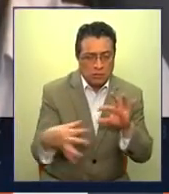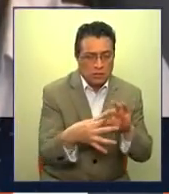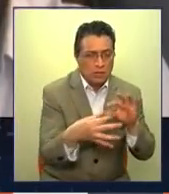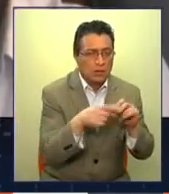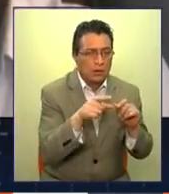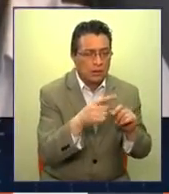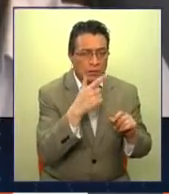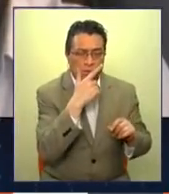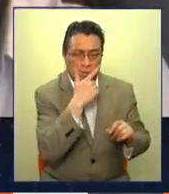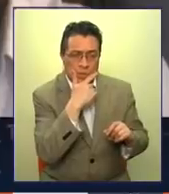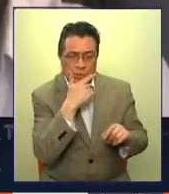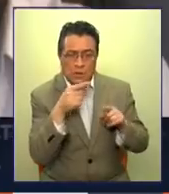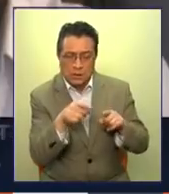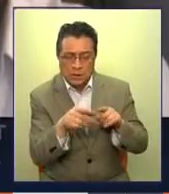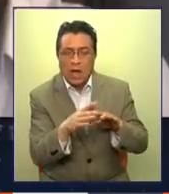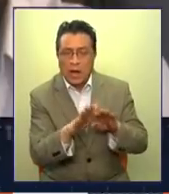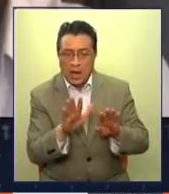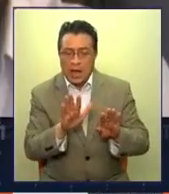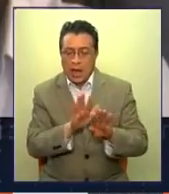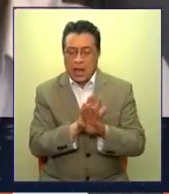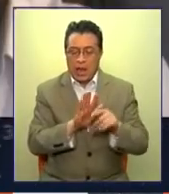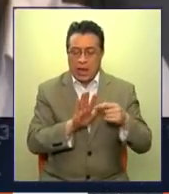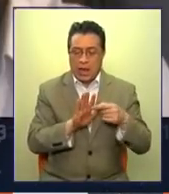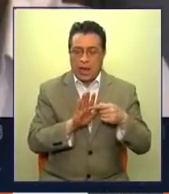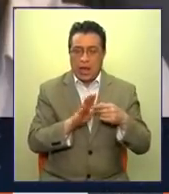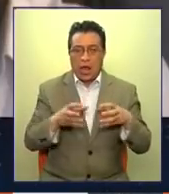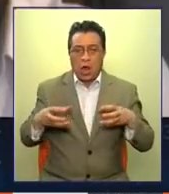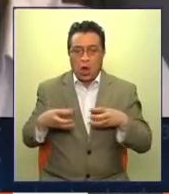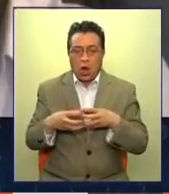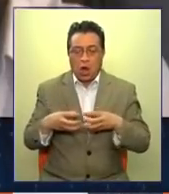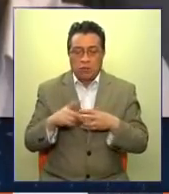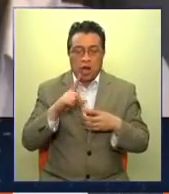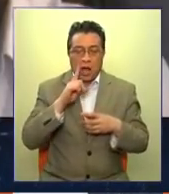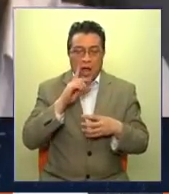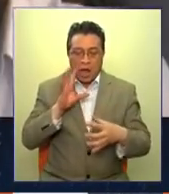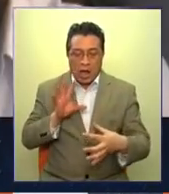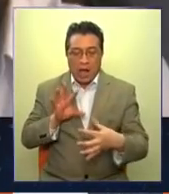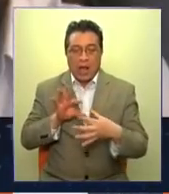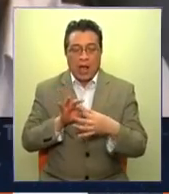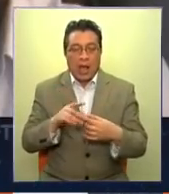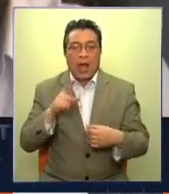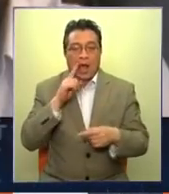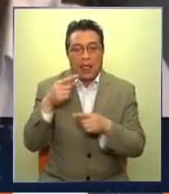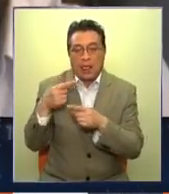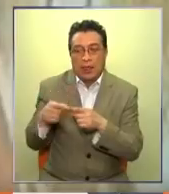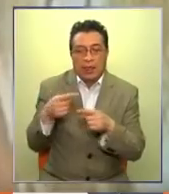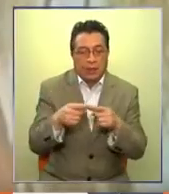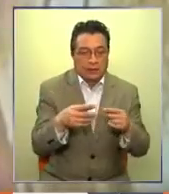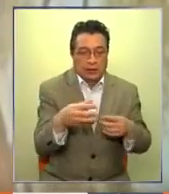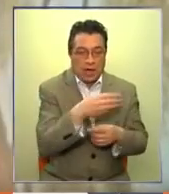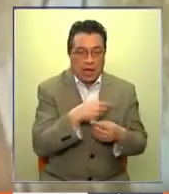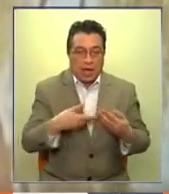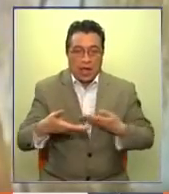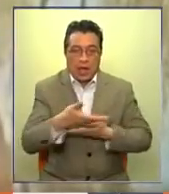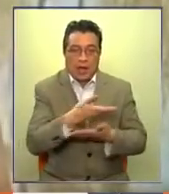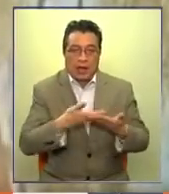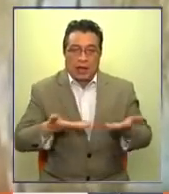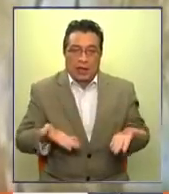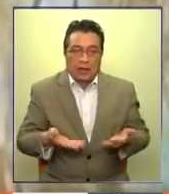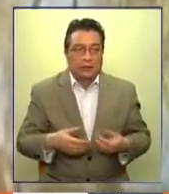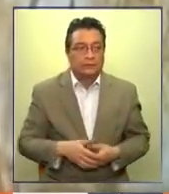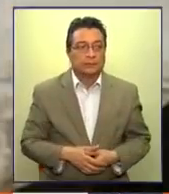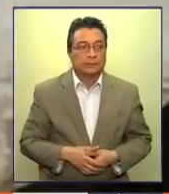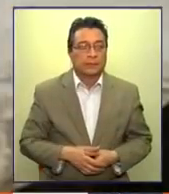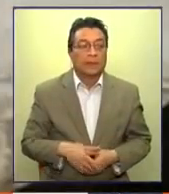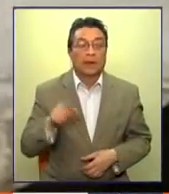viendo que detrás de ello había una agrupación que tenía vinculaciones de distintas naturalezas entre ellos. Por eso